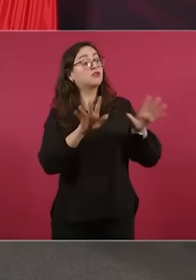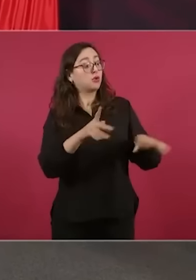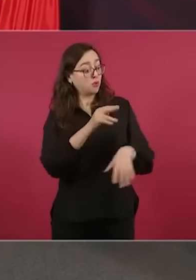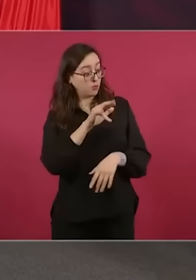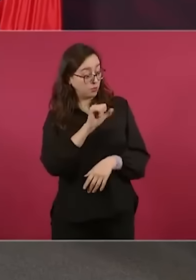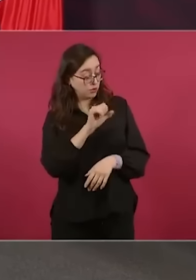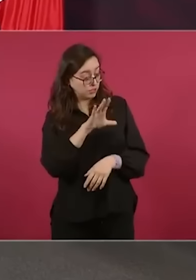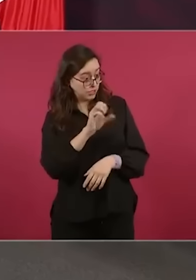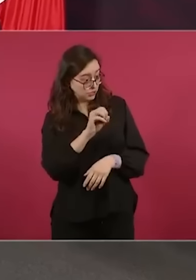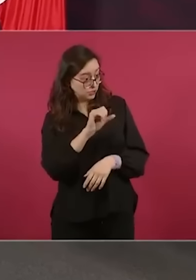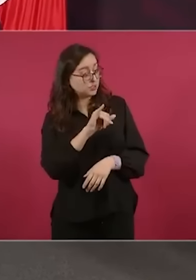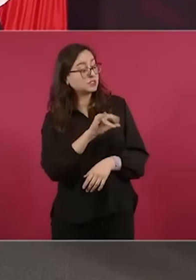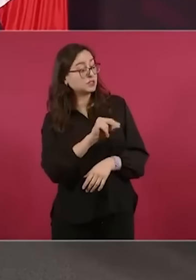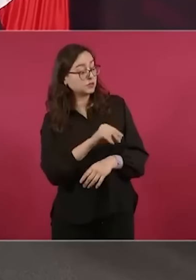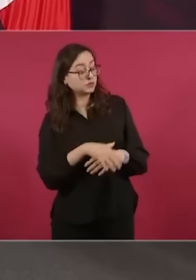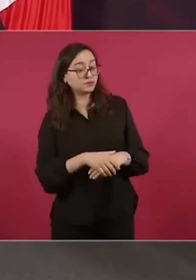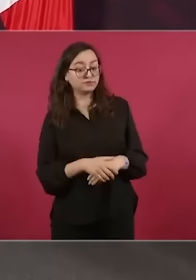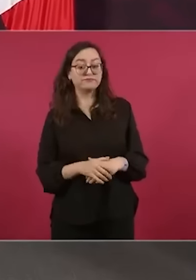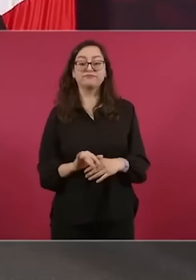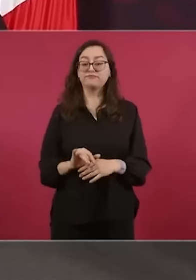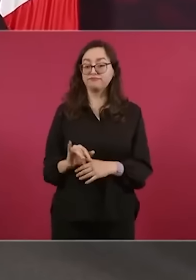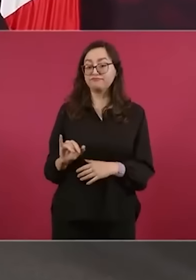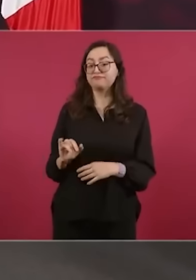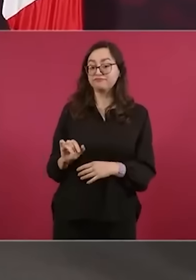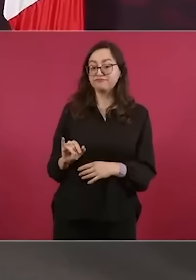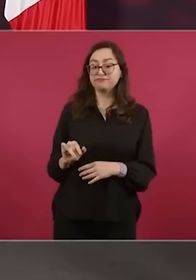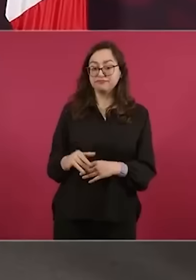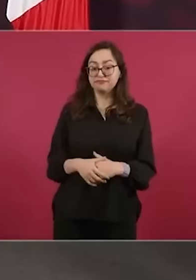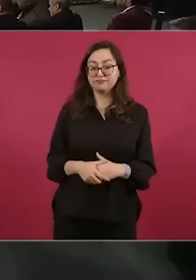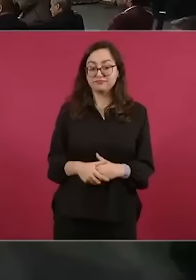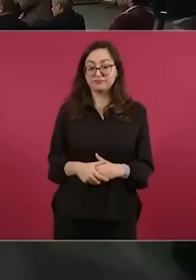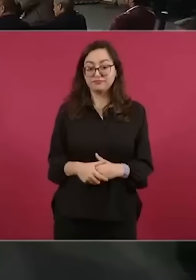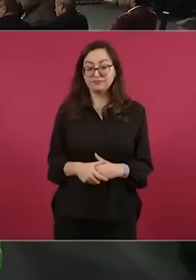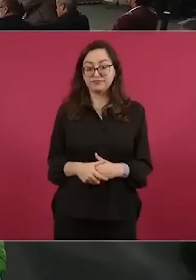Sí, o la nota que toman los conservadores. A ver,